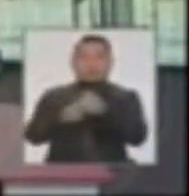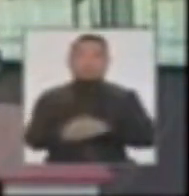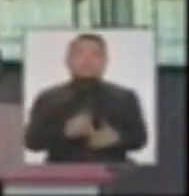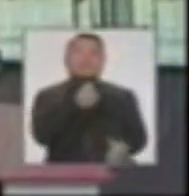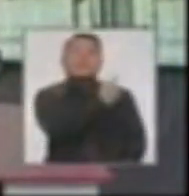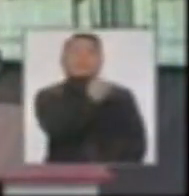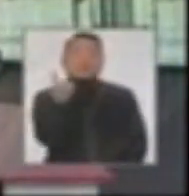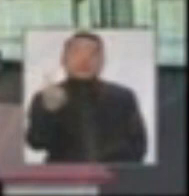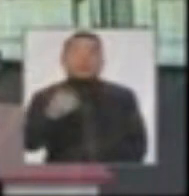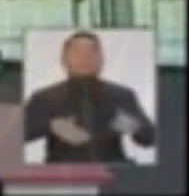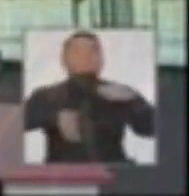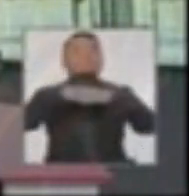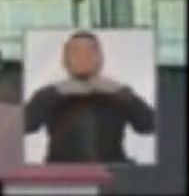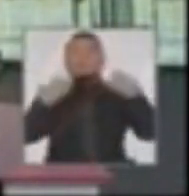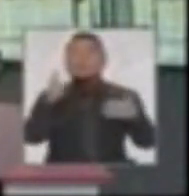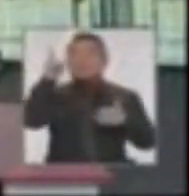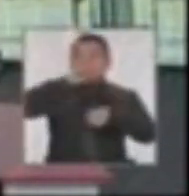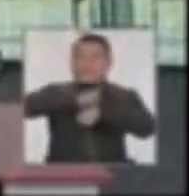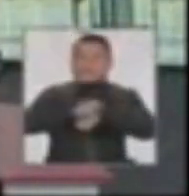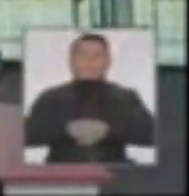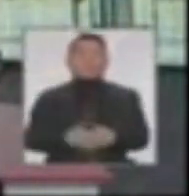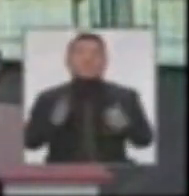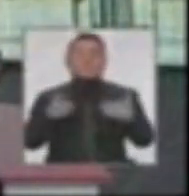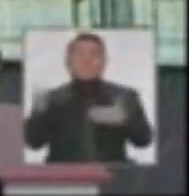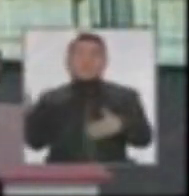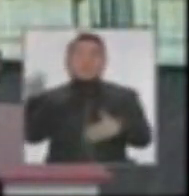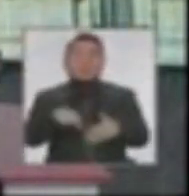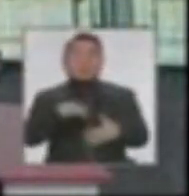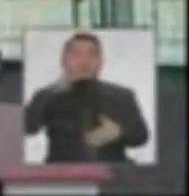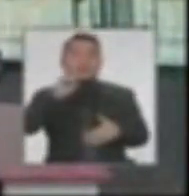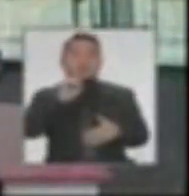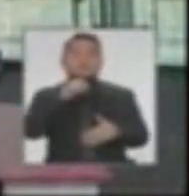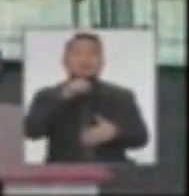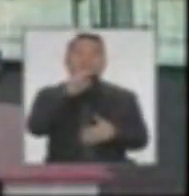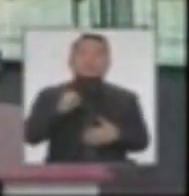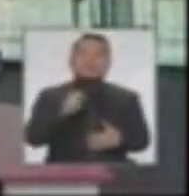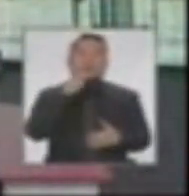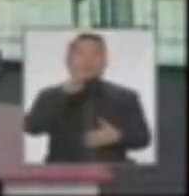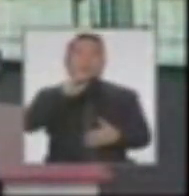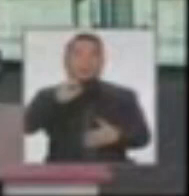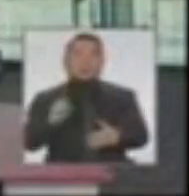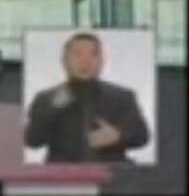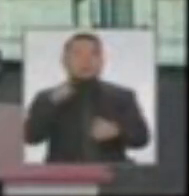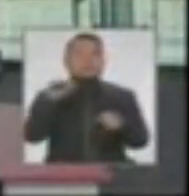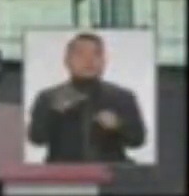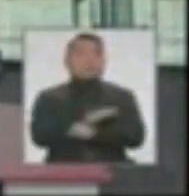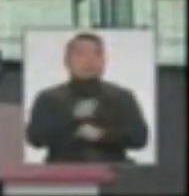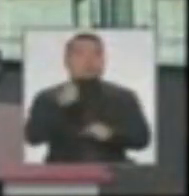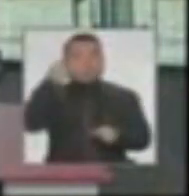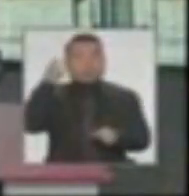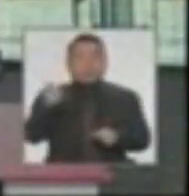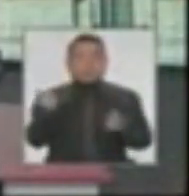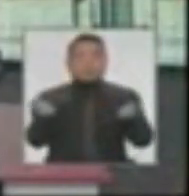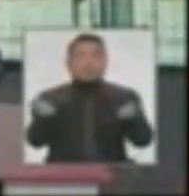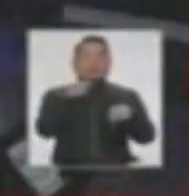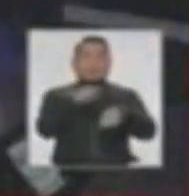algo. Como le dije hoy estuve debatiendo, era un reencuentro de excongresistas lo de hoy. Uh-huh. Todos excongresistas diciéndonos que van a cambiar